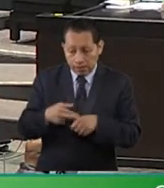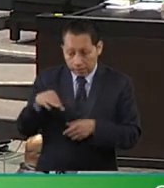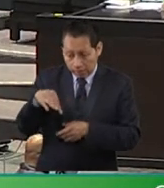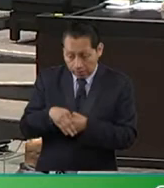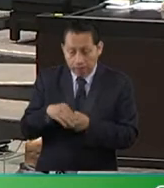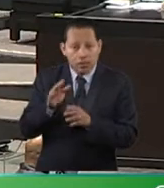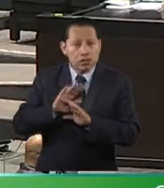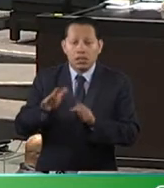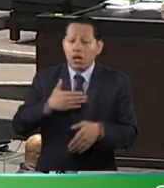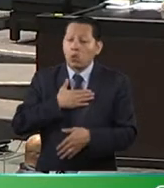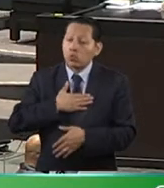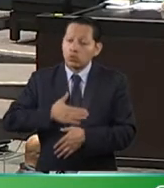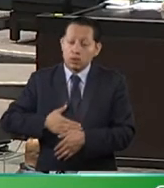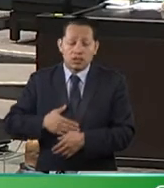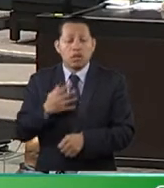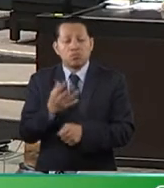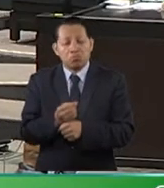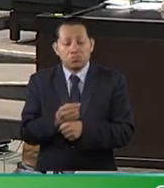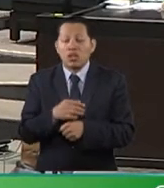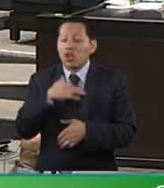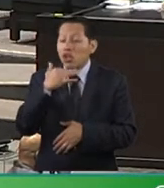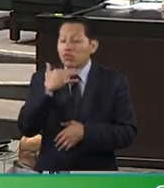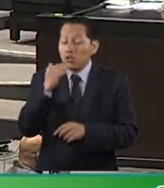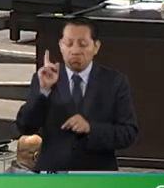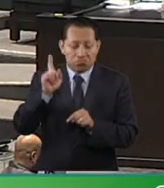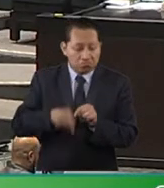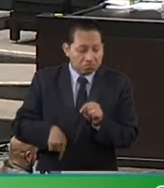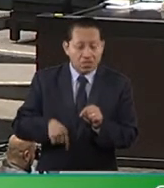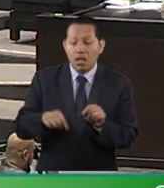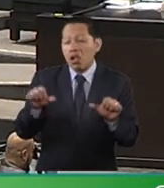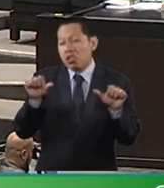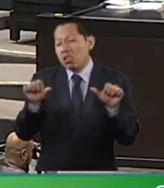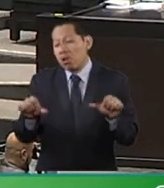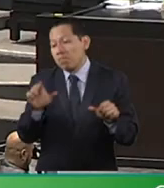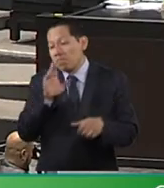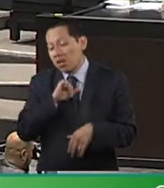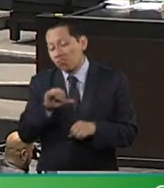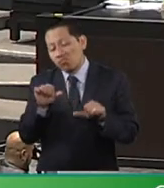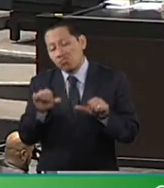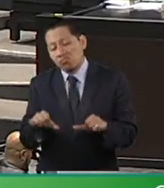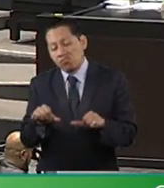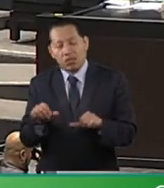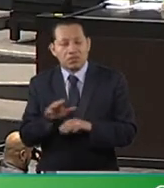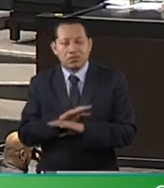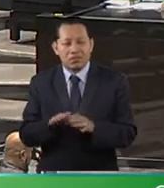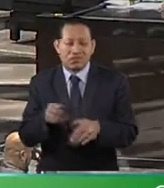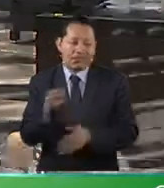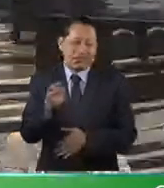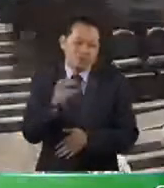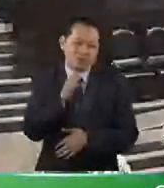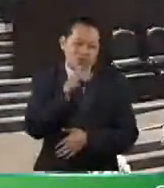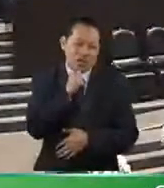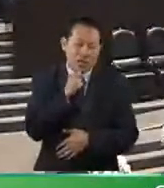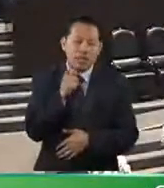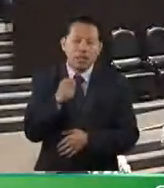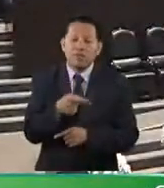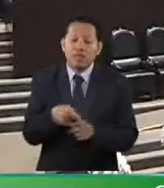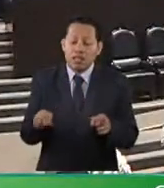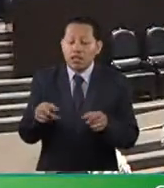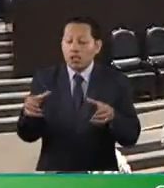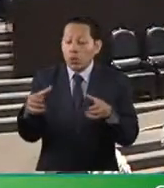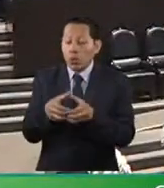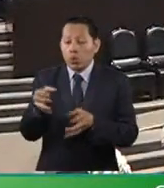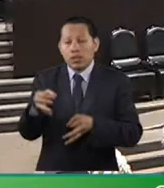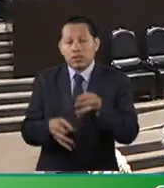justicia ni acabará con la corrupción y la impunidad en nuestro país. Lo que sí logrará es someter al Poder